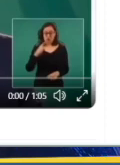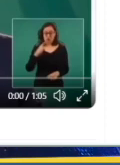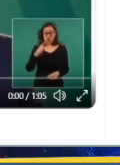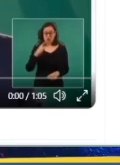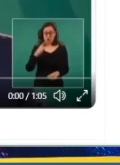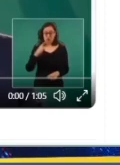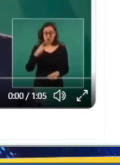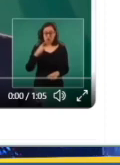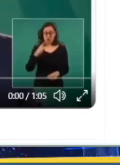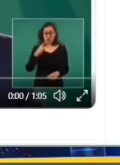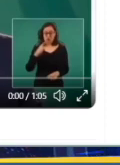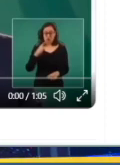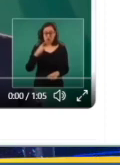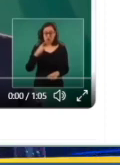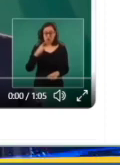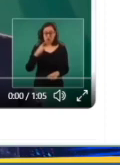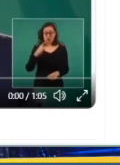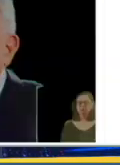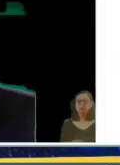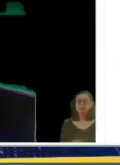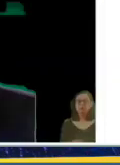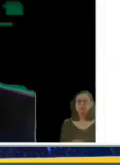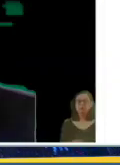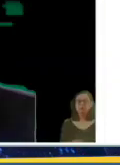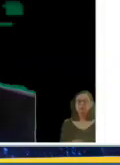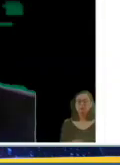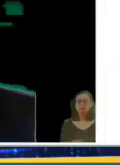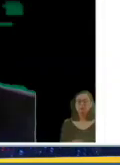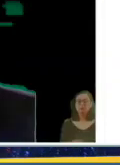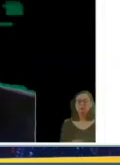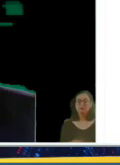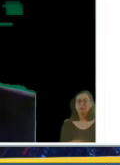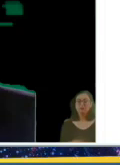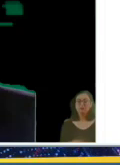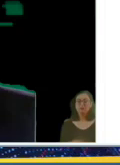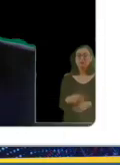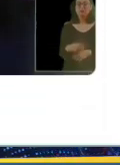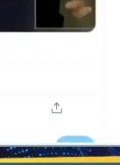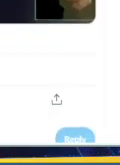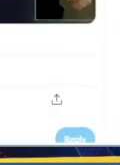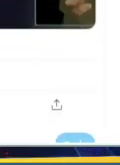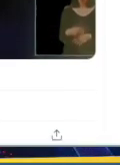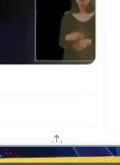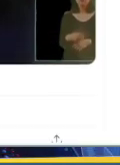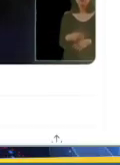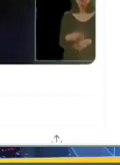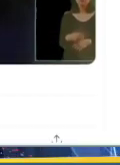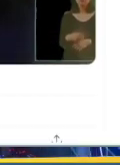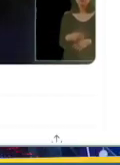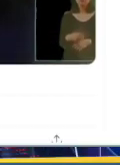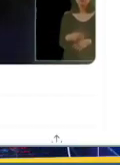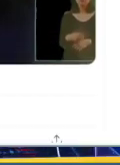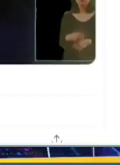de comentar. En este sentido también, el mismo presidente dijo que pues él no puede